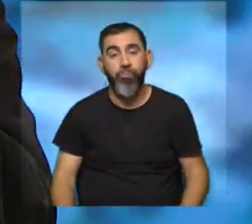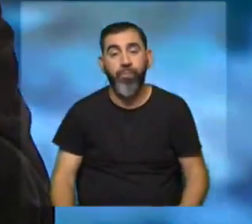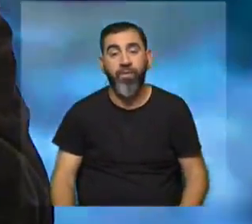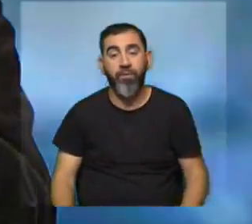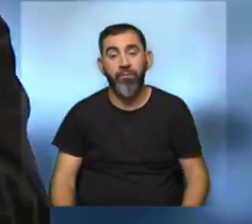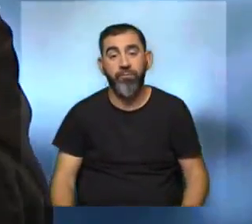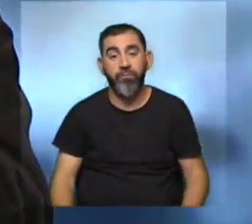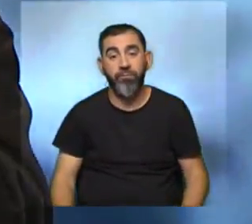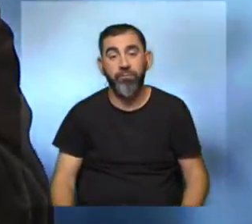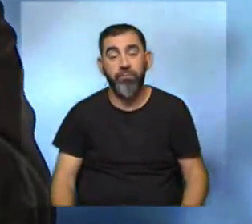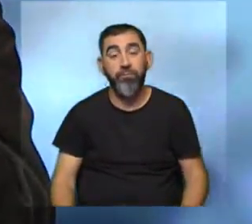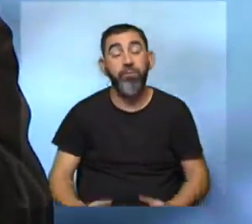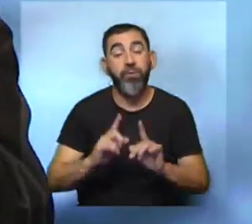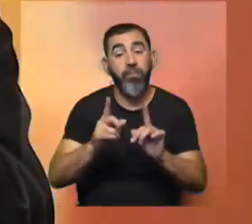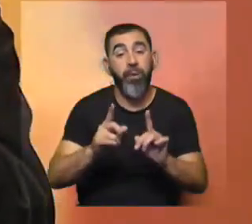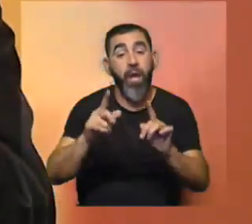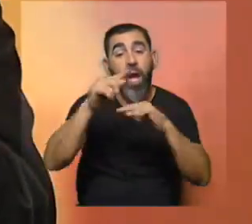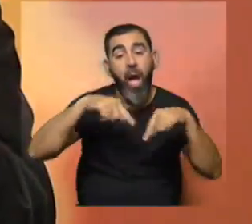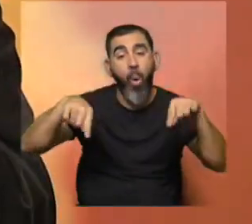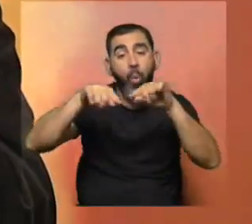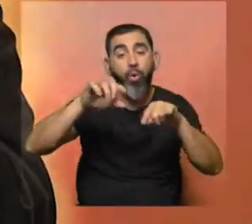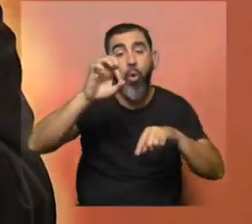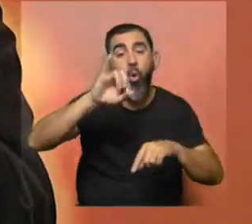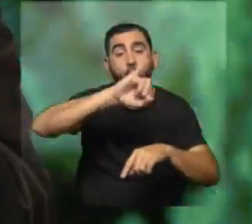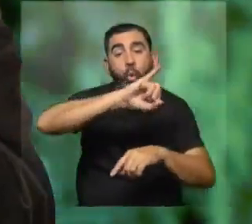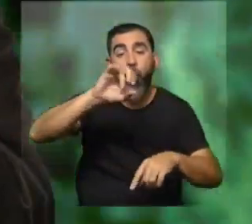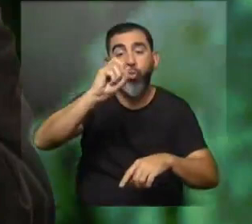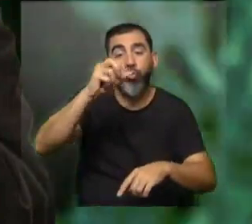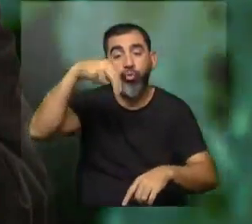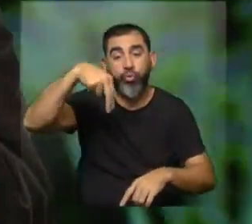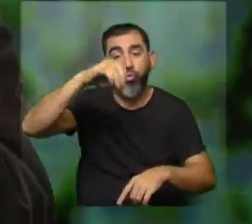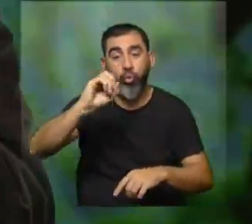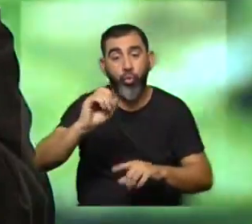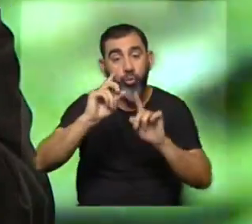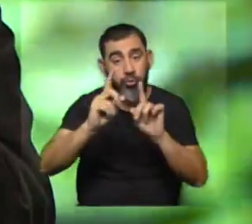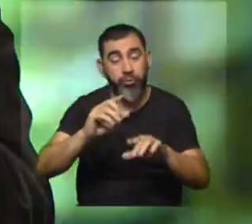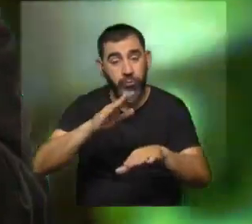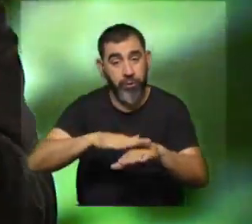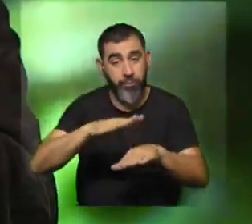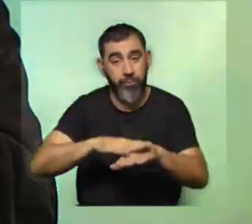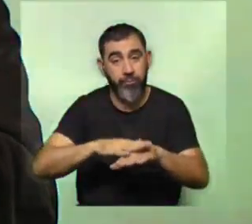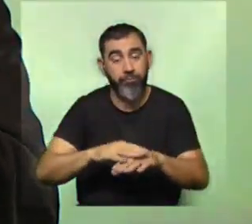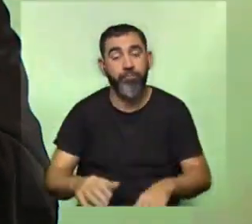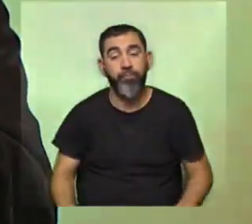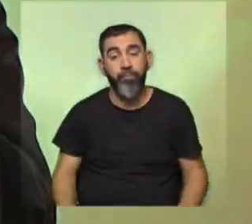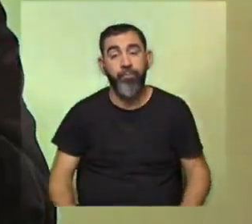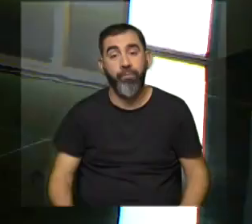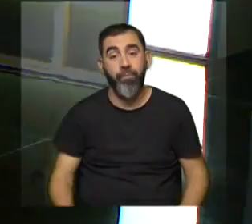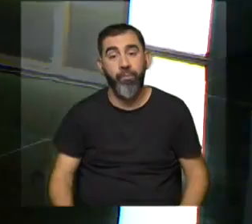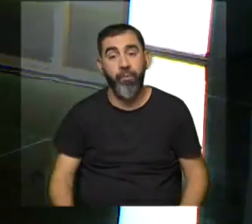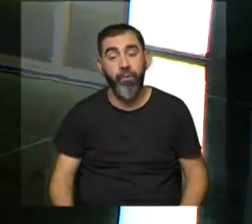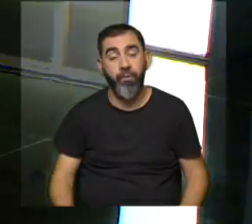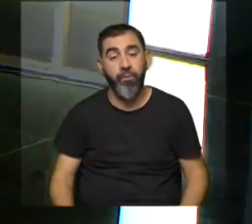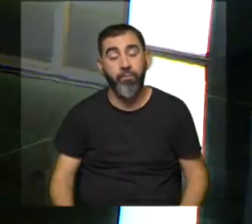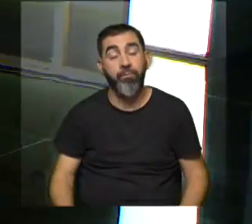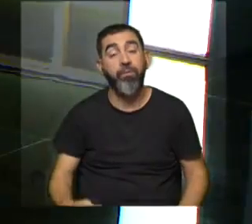Y además, también el agujero de ozono jugó un rol en ese corrimiento hacia el sur. De hecho, entonces, tenemos un